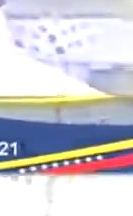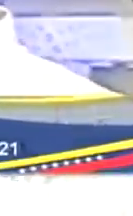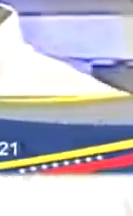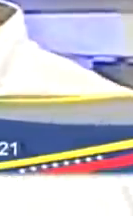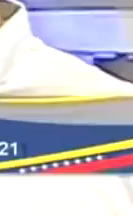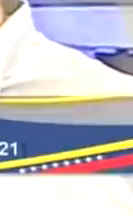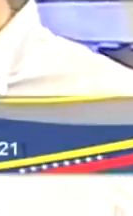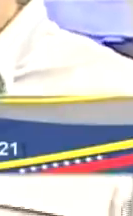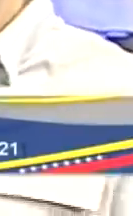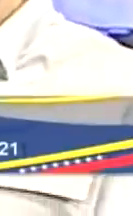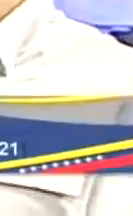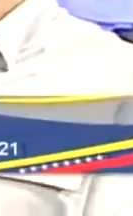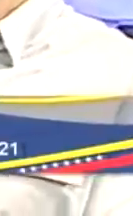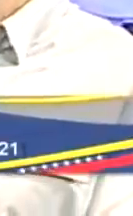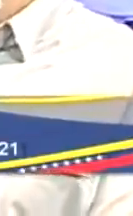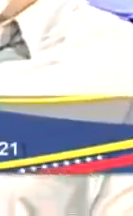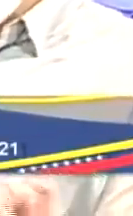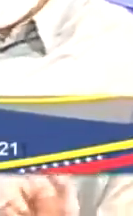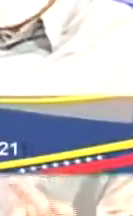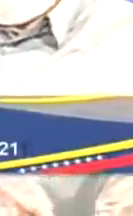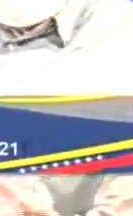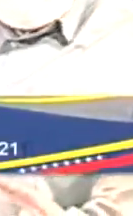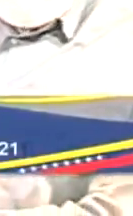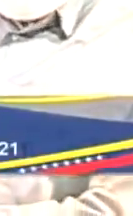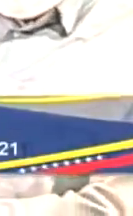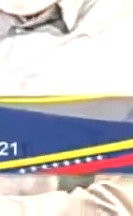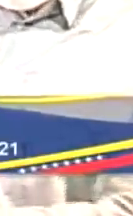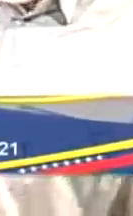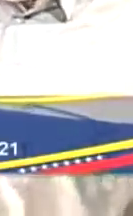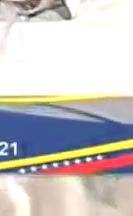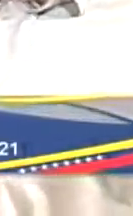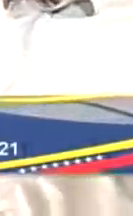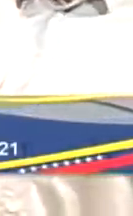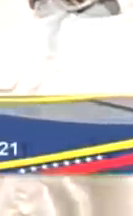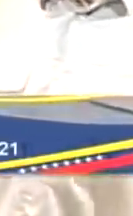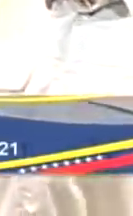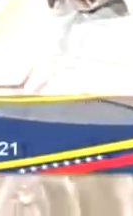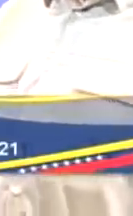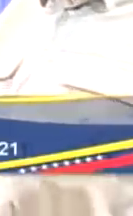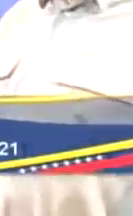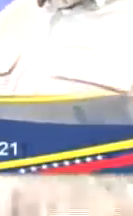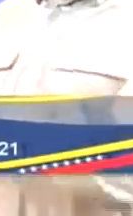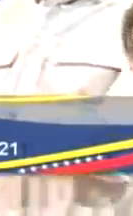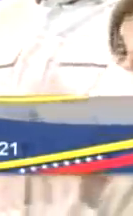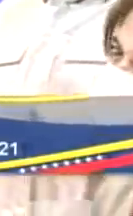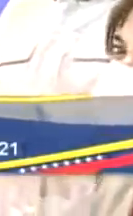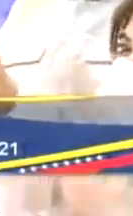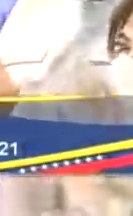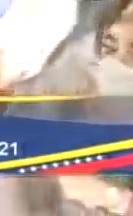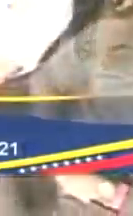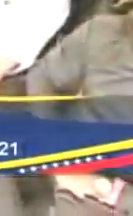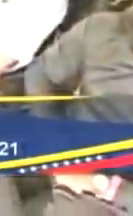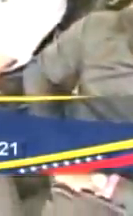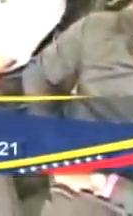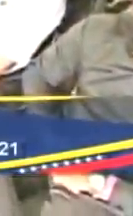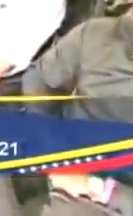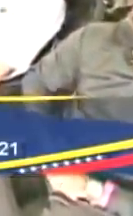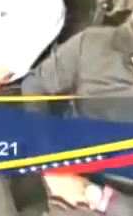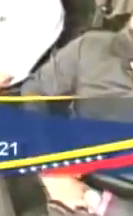encargado de diagnóstico de tuberculosis y diagnóstico de microbacteriosis del laboratorio de tuberculosis.